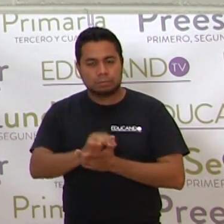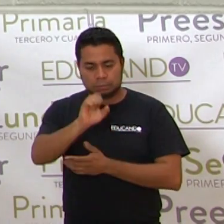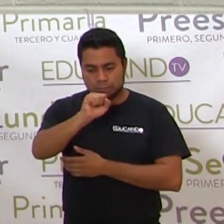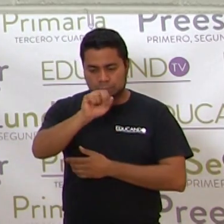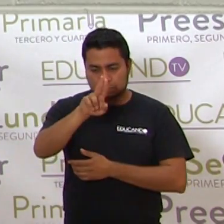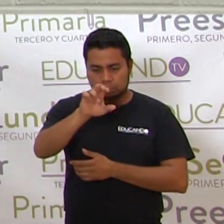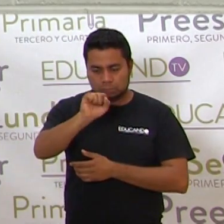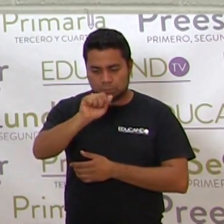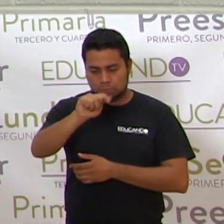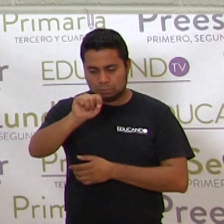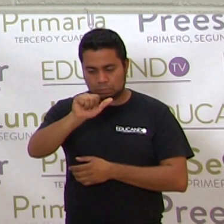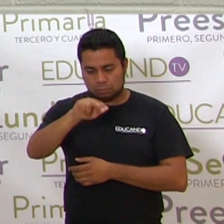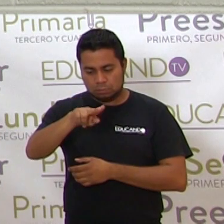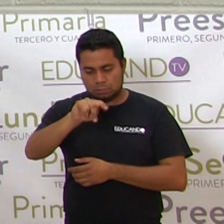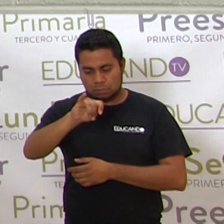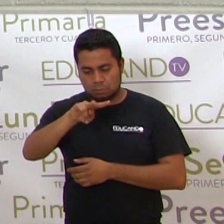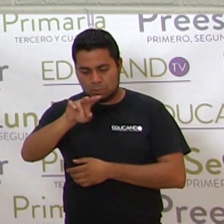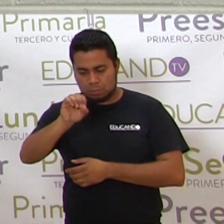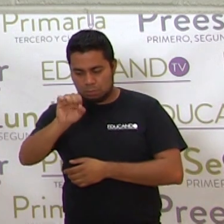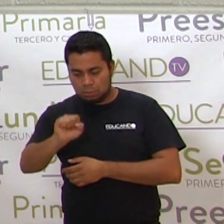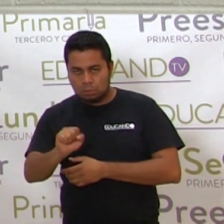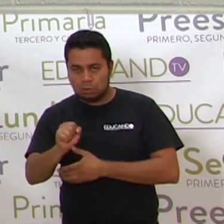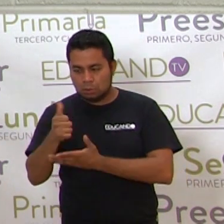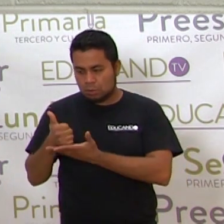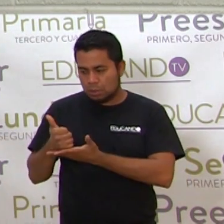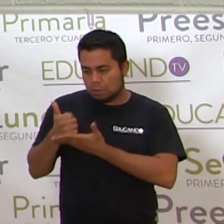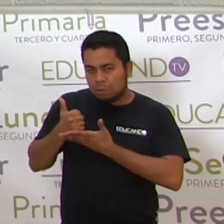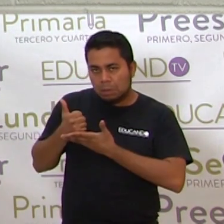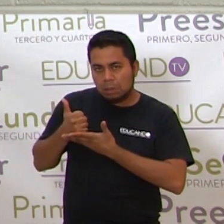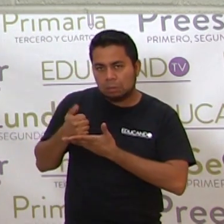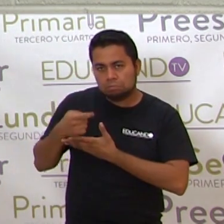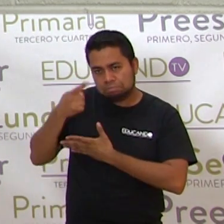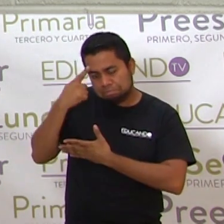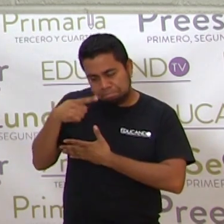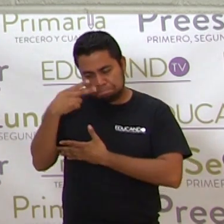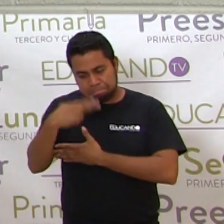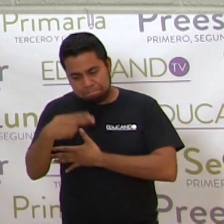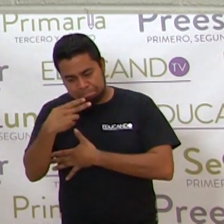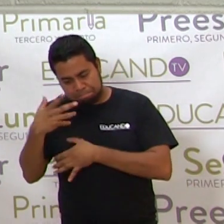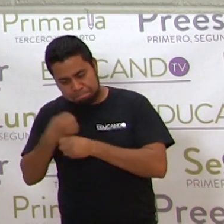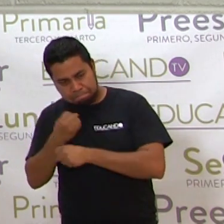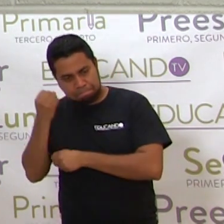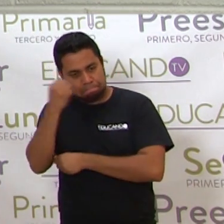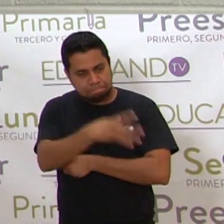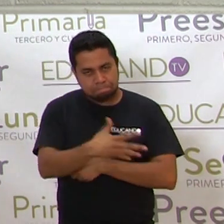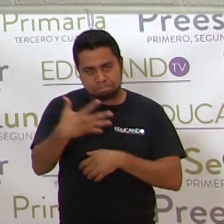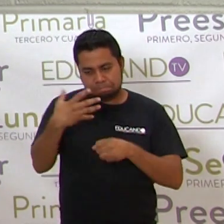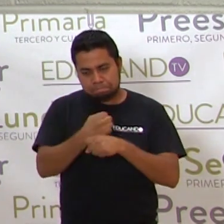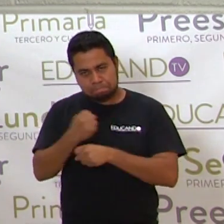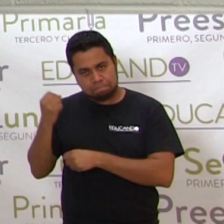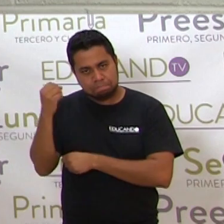van a ayudar a nombrar, ¿bien? O